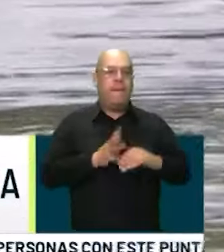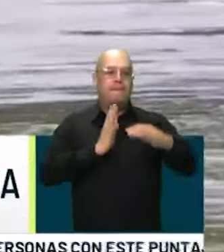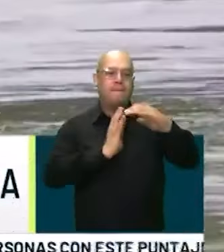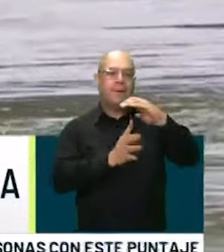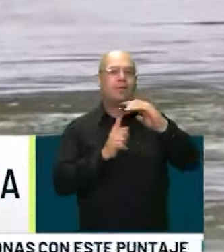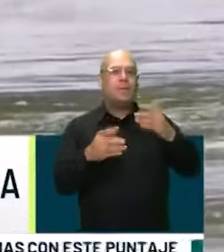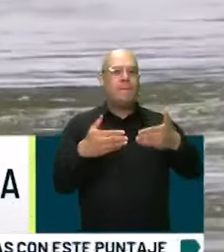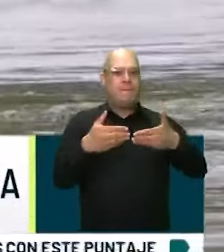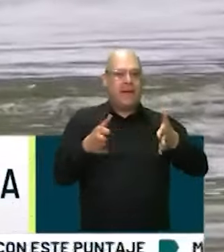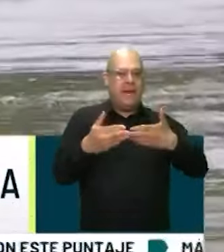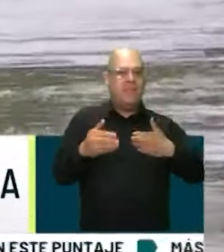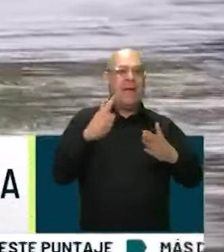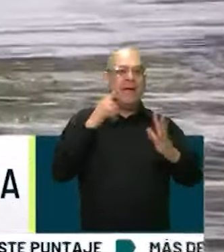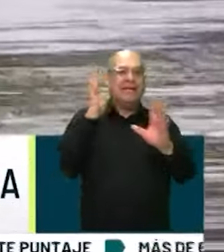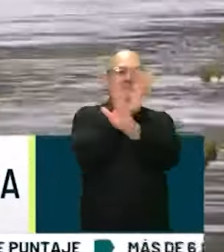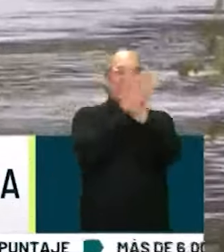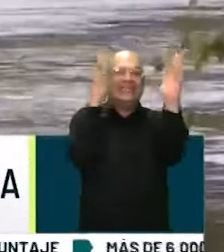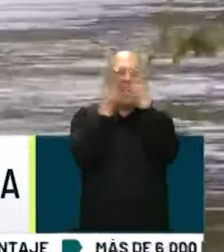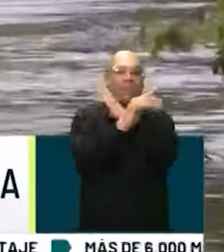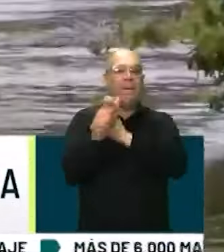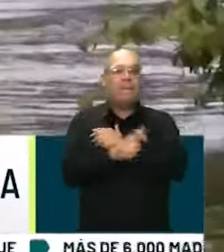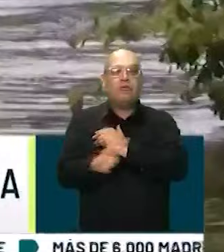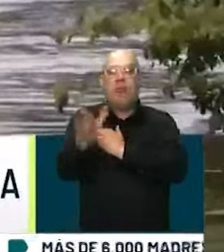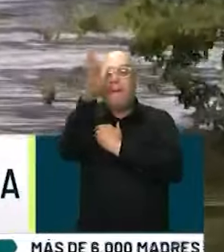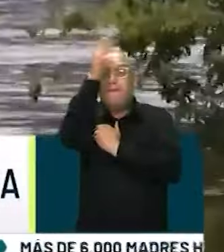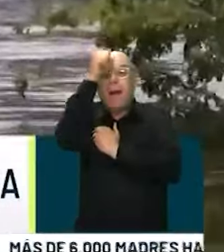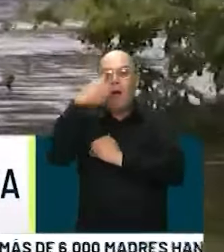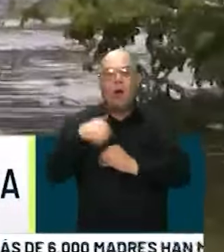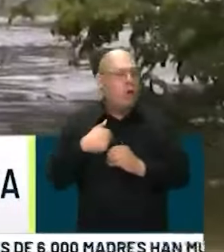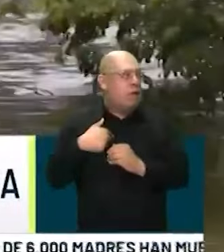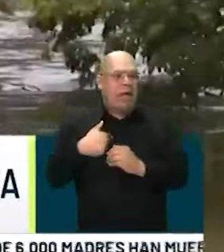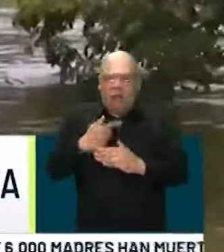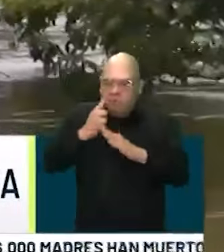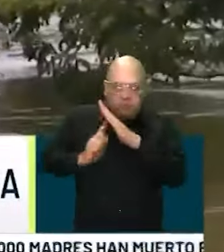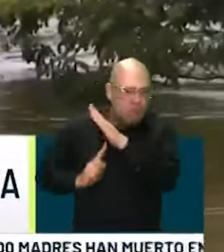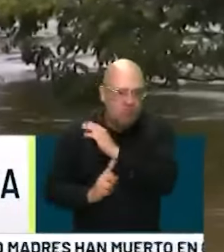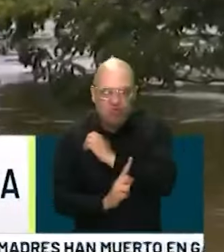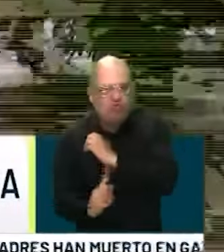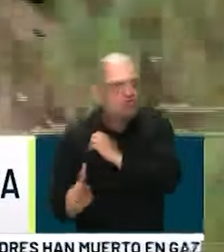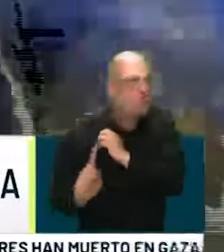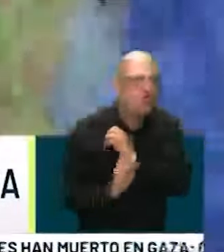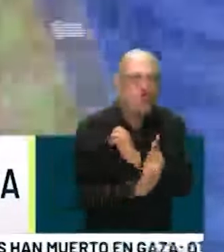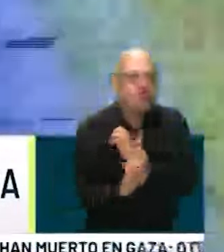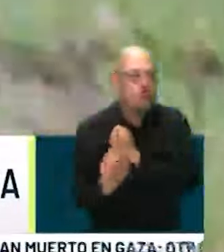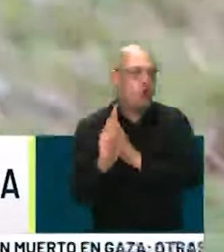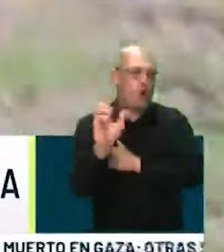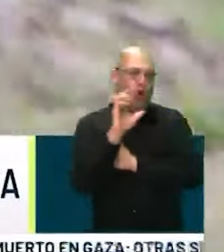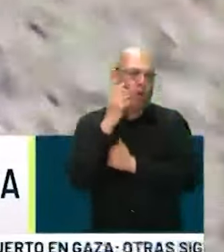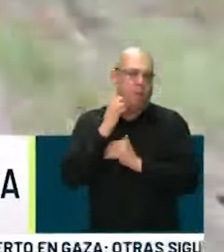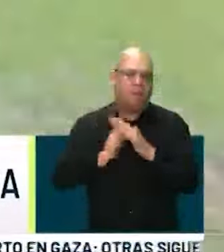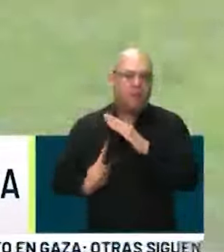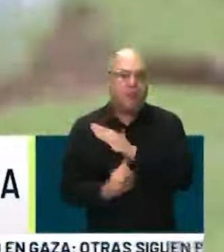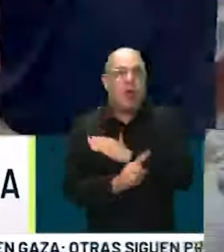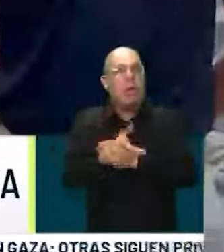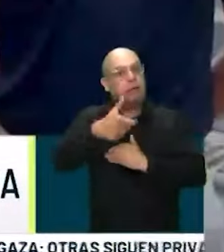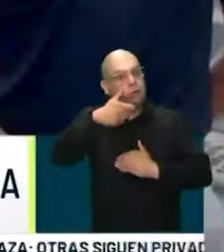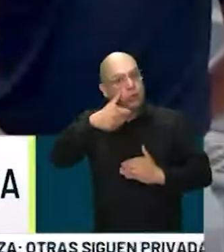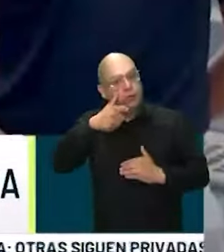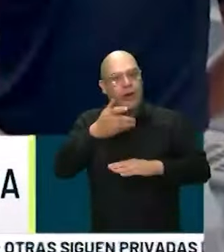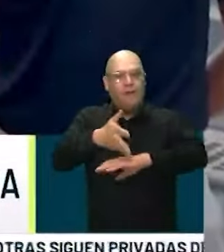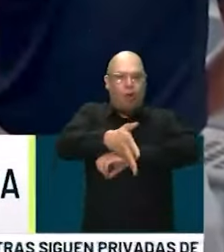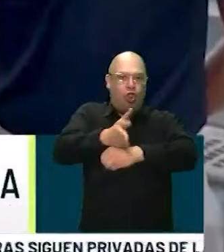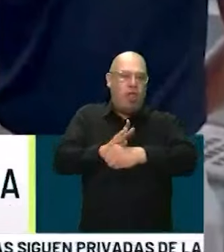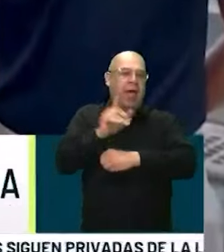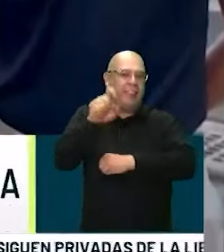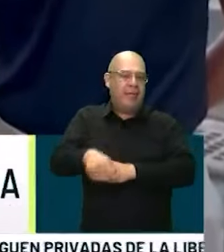la selva está siendo usada por criminales para huir de las autoridades colombianas y piden más control en la frontera nos estamos